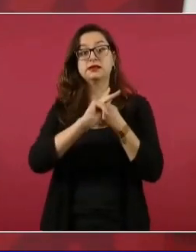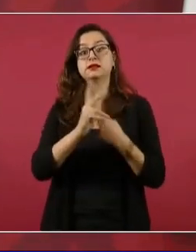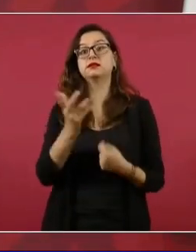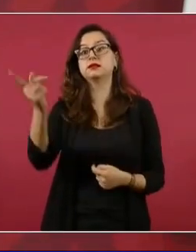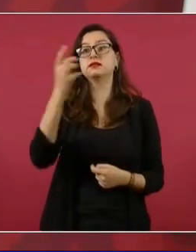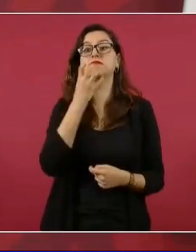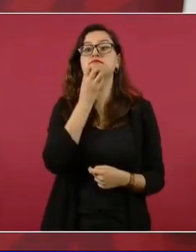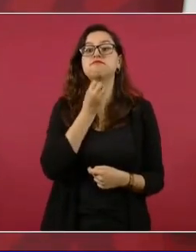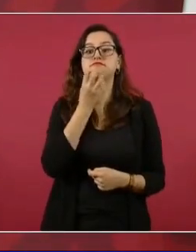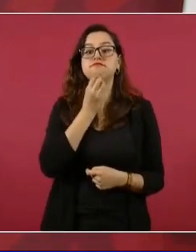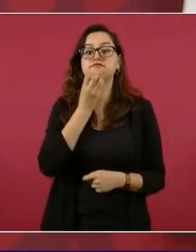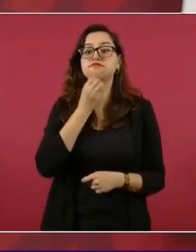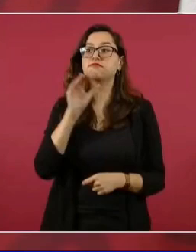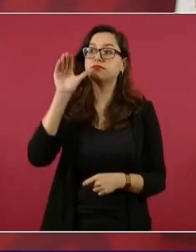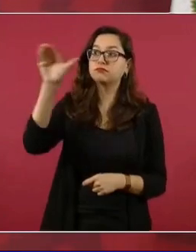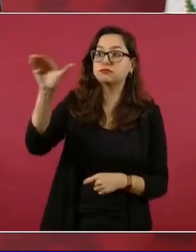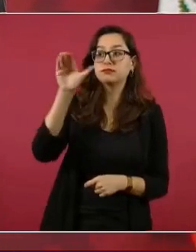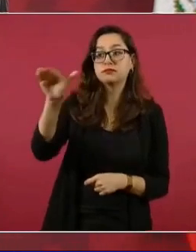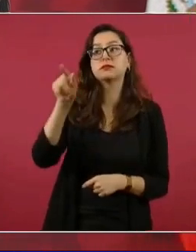para la extradición